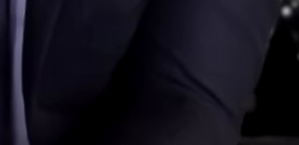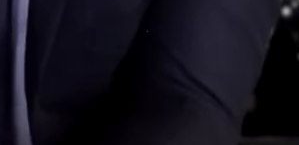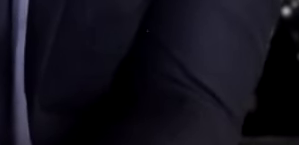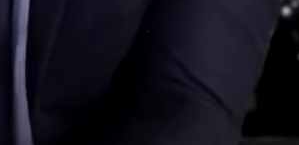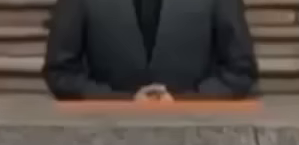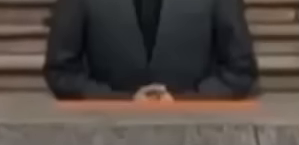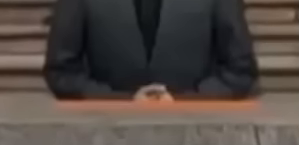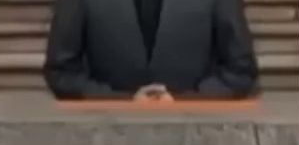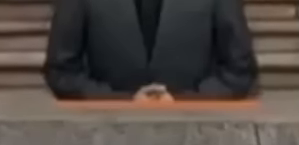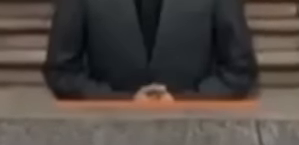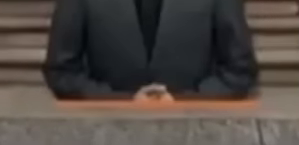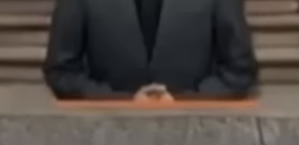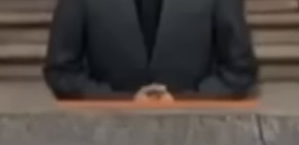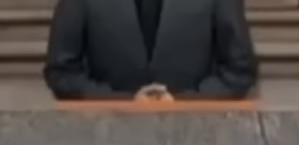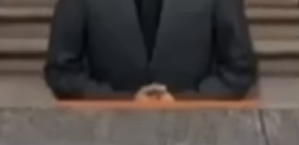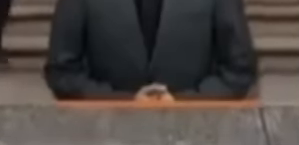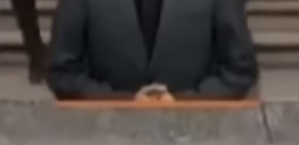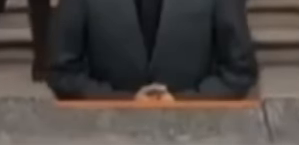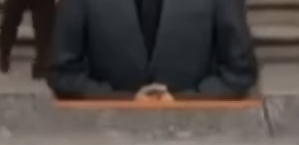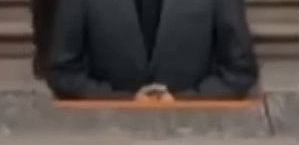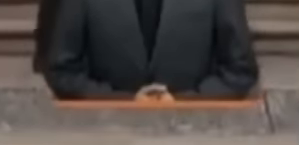Paula Correa?